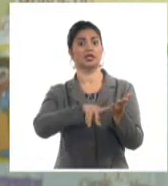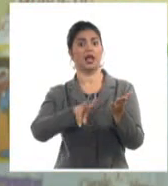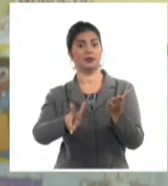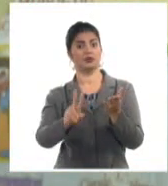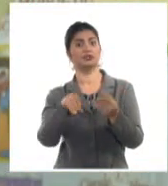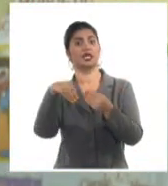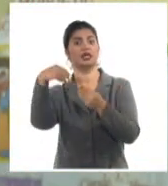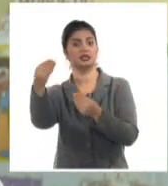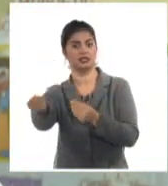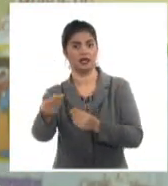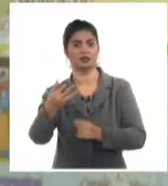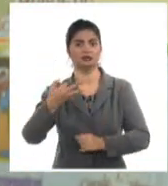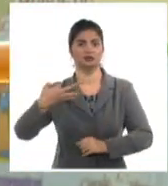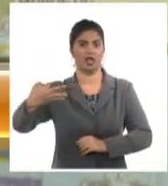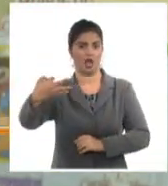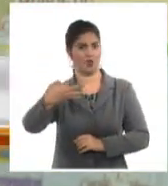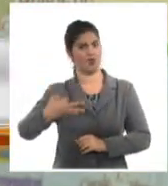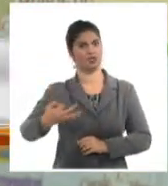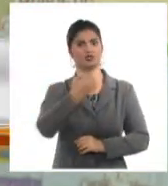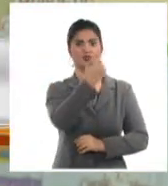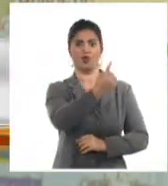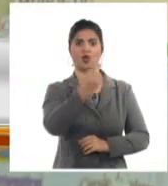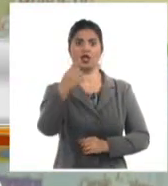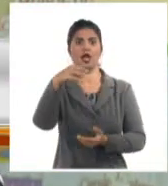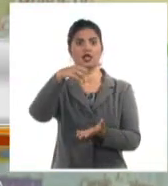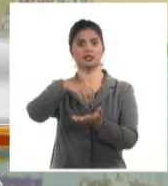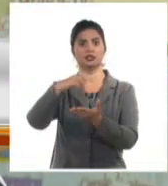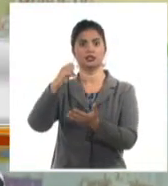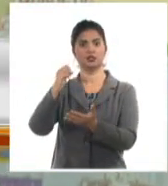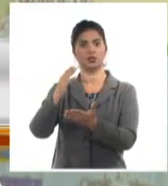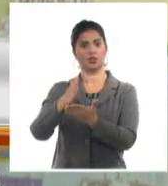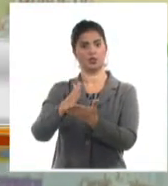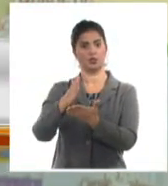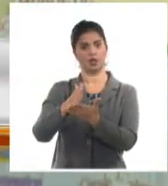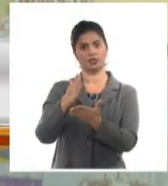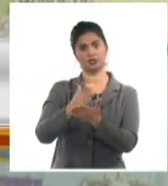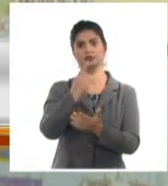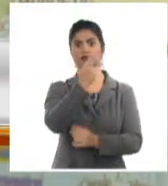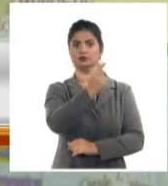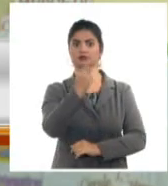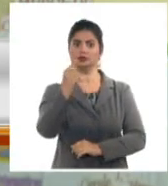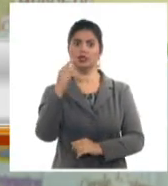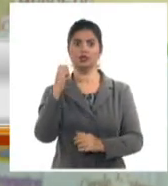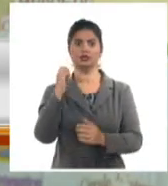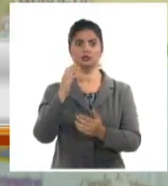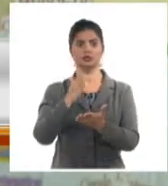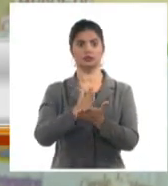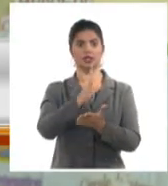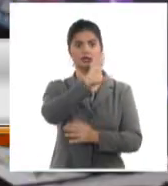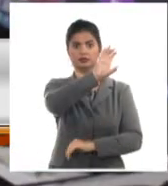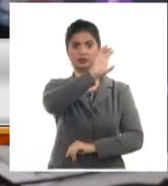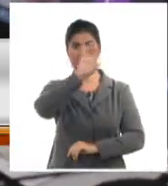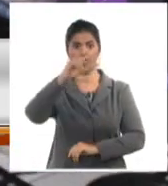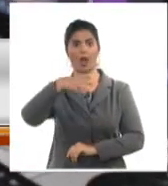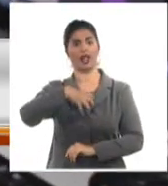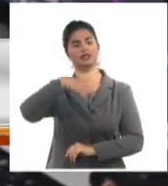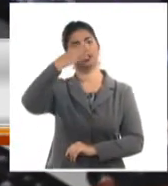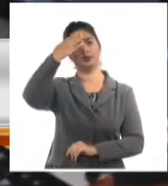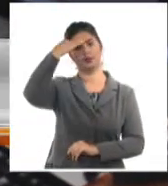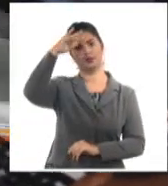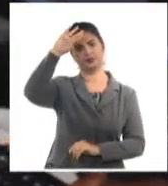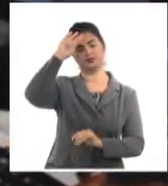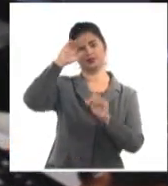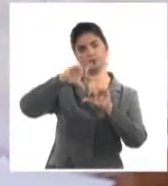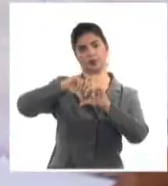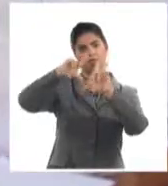productos, y a su vez distribuyen a cada uno de los centros hasta llegar a cada una de las escuelas intrincadas que tenemos en nuestro territorio a